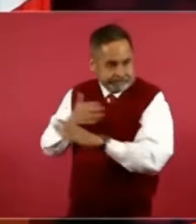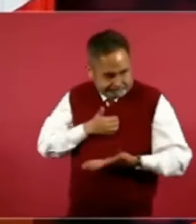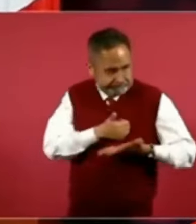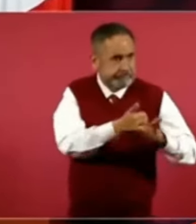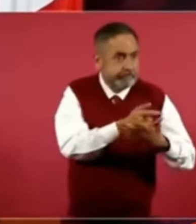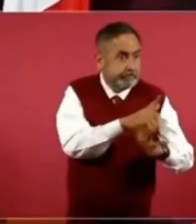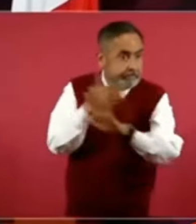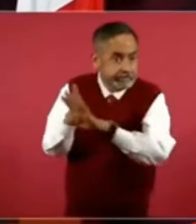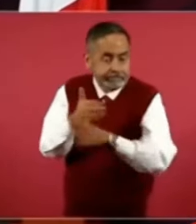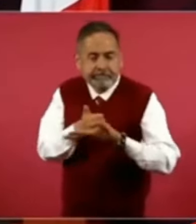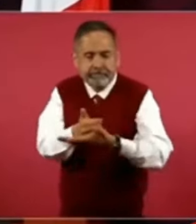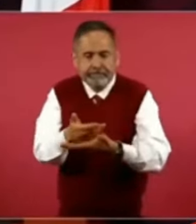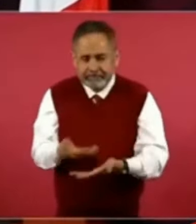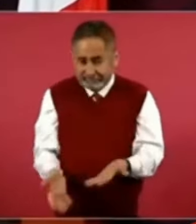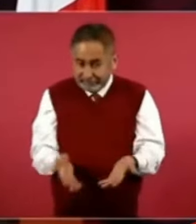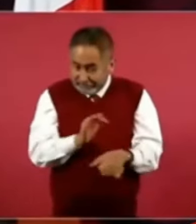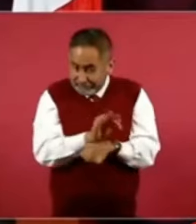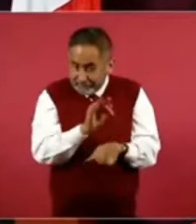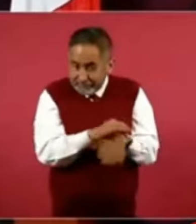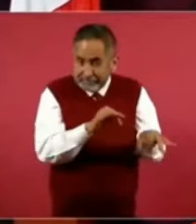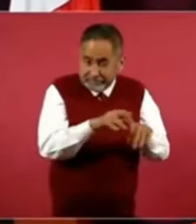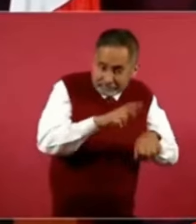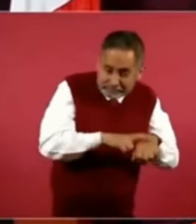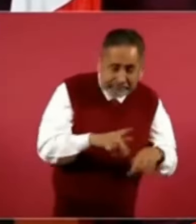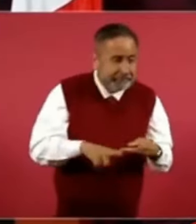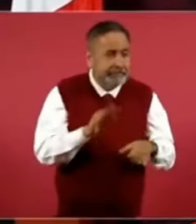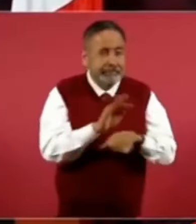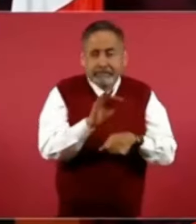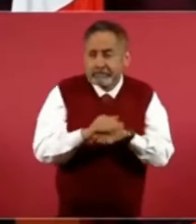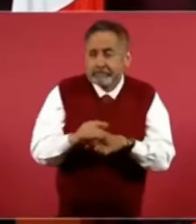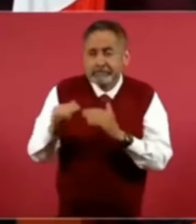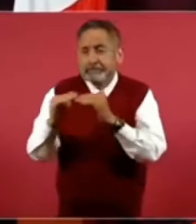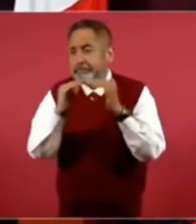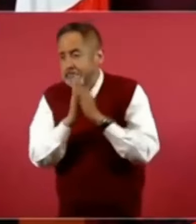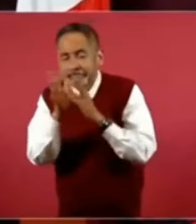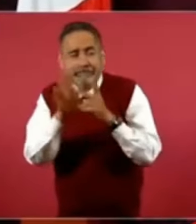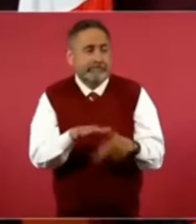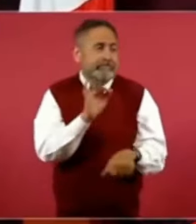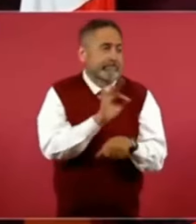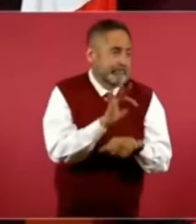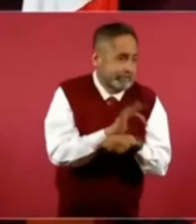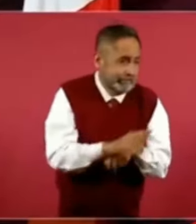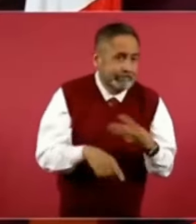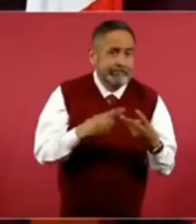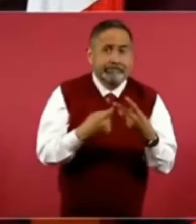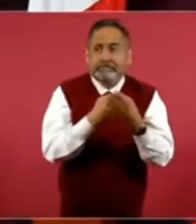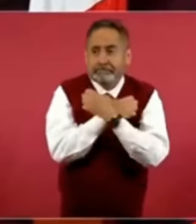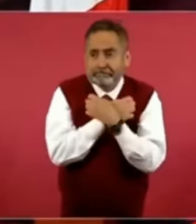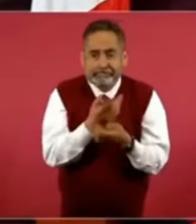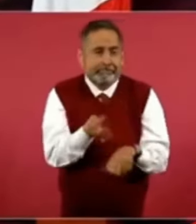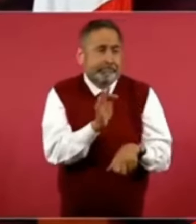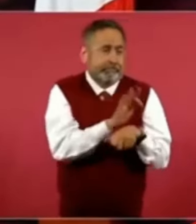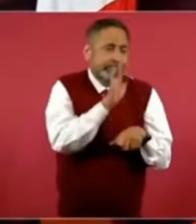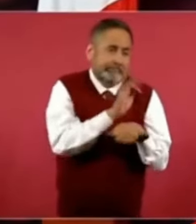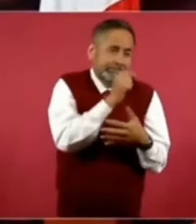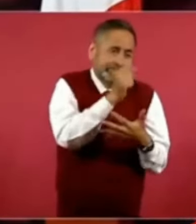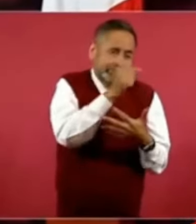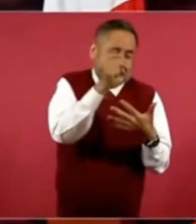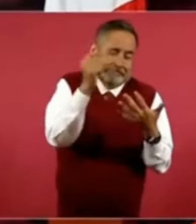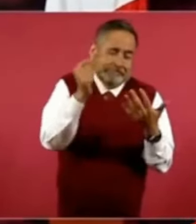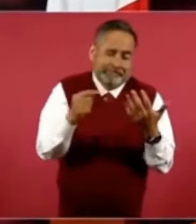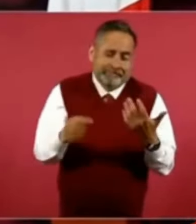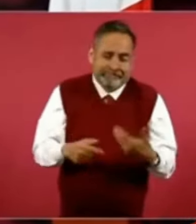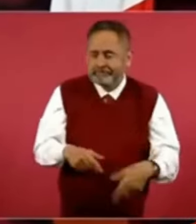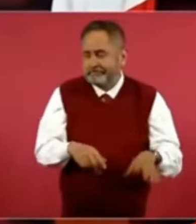Ahora defensor de los trabajadores, defensor de la democracia, era defensor de la educación pública,